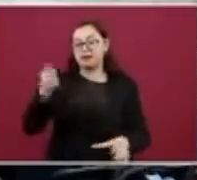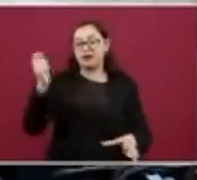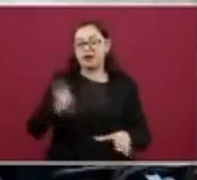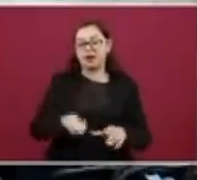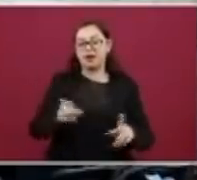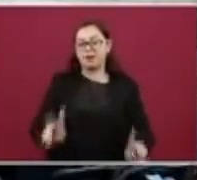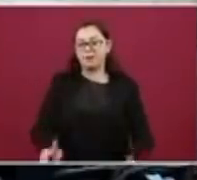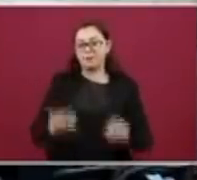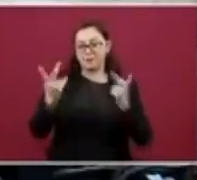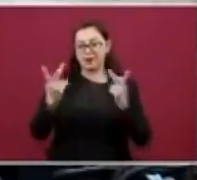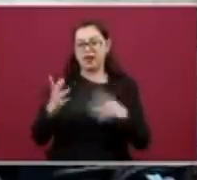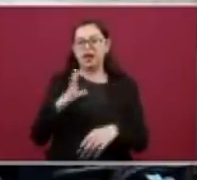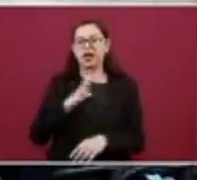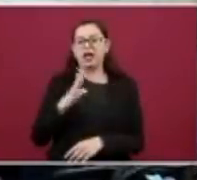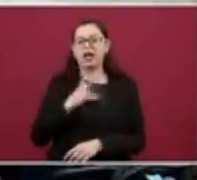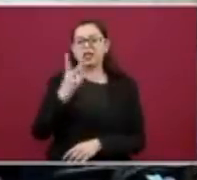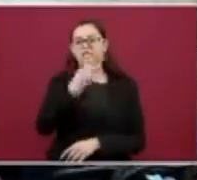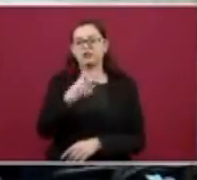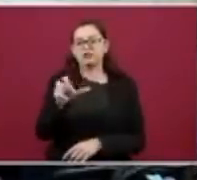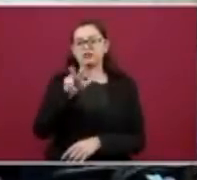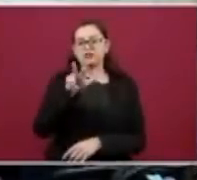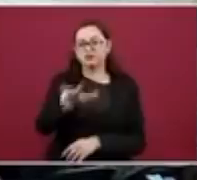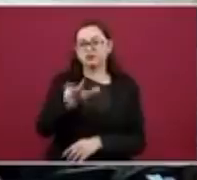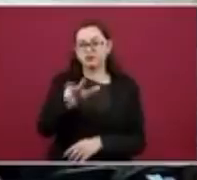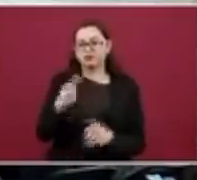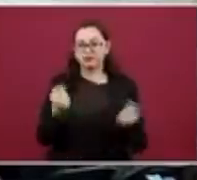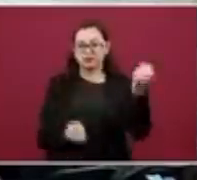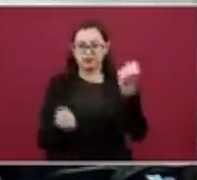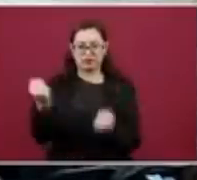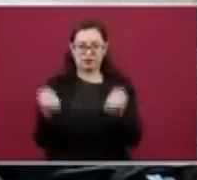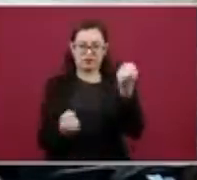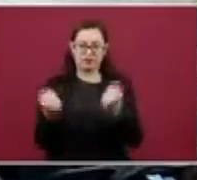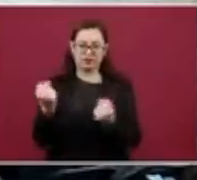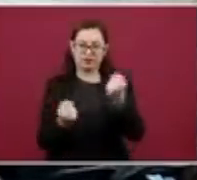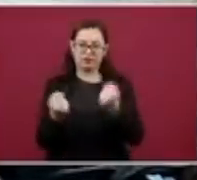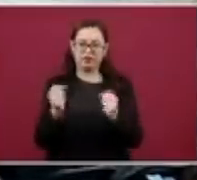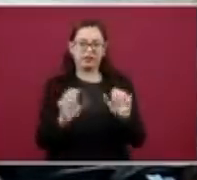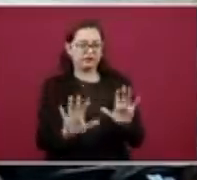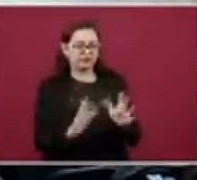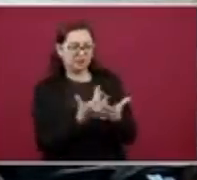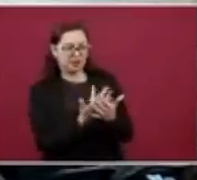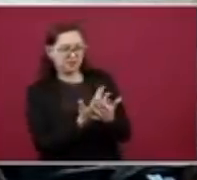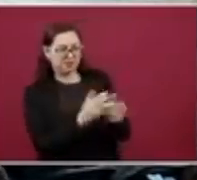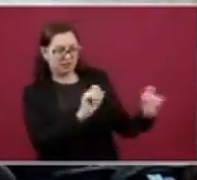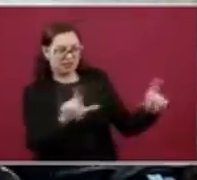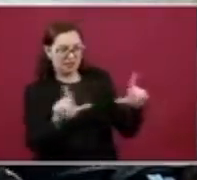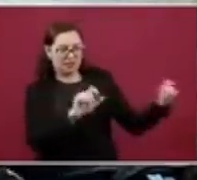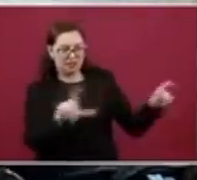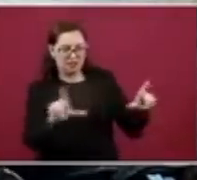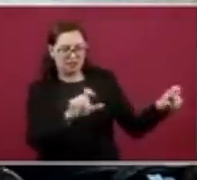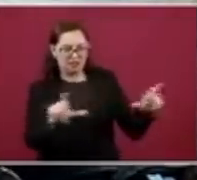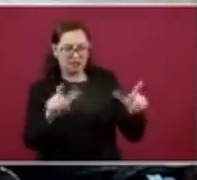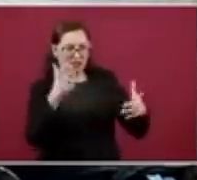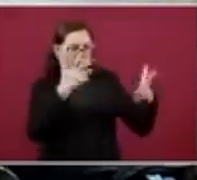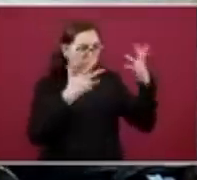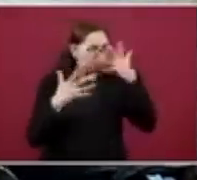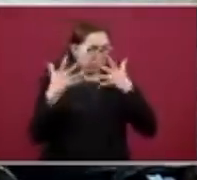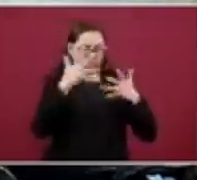Son 218 vehículos. A ver, espérenme, porque si no se